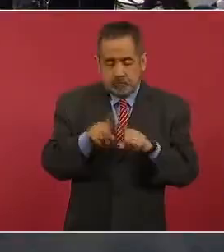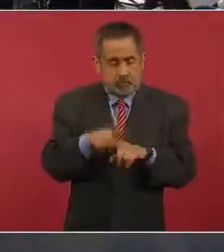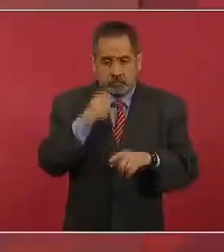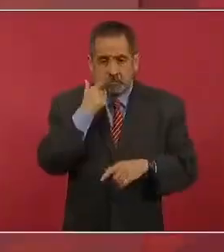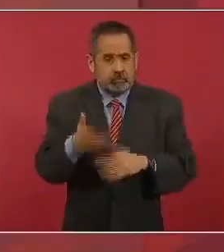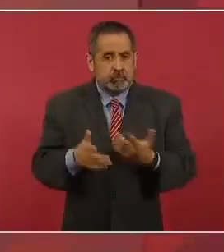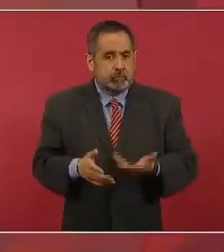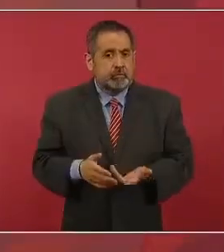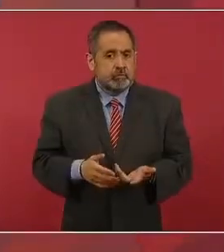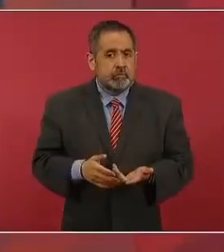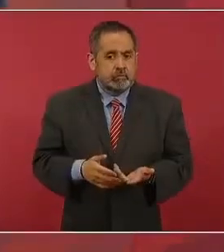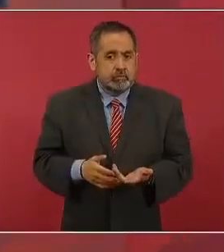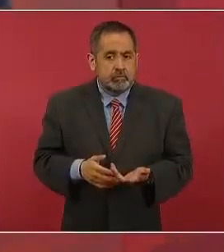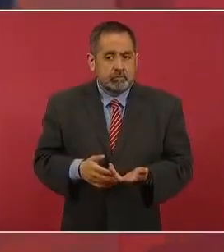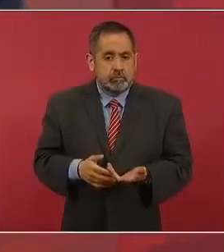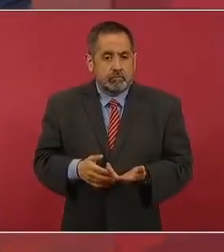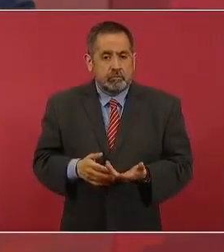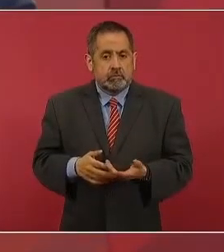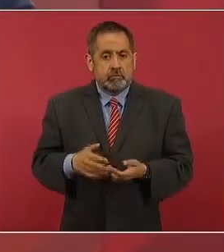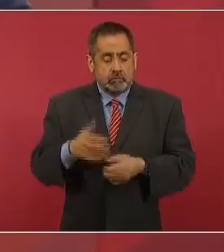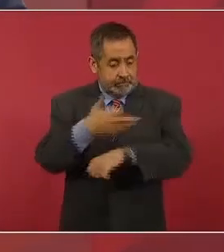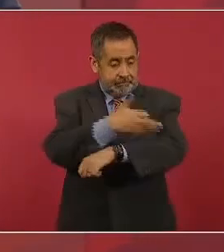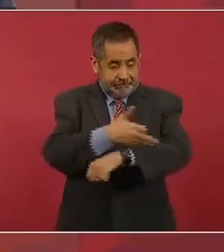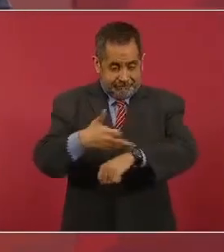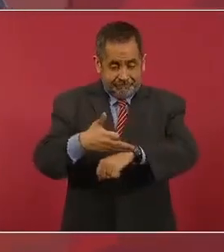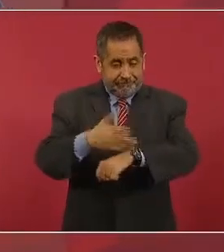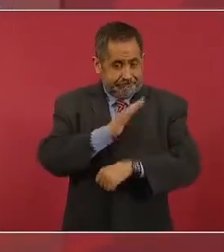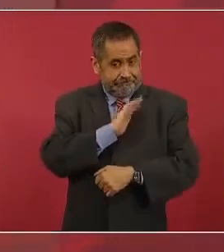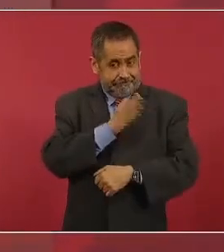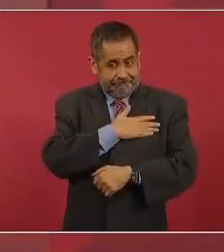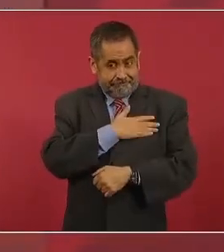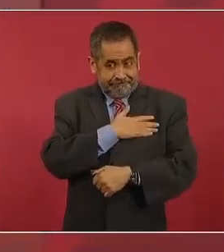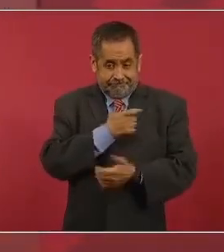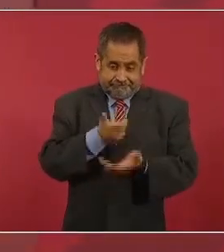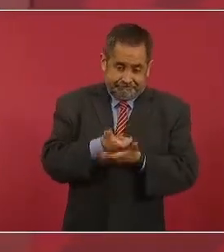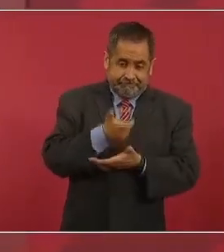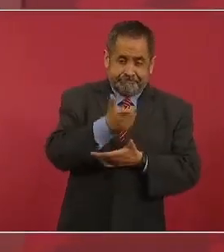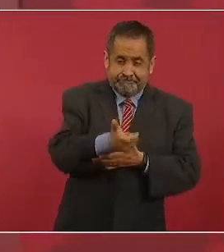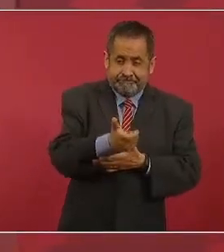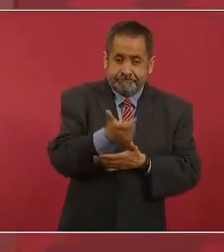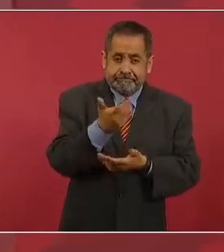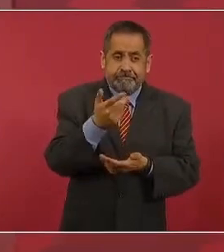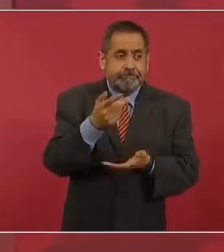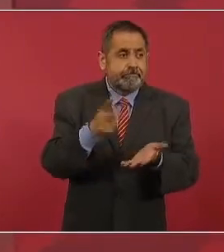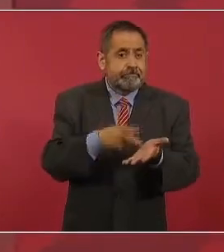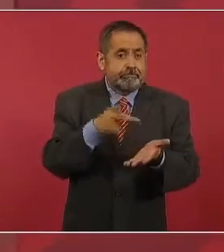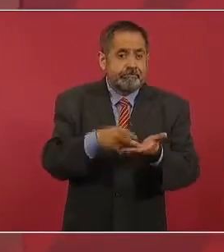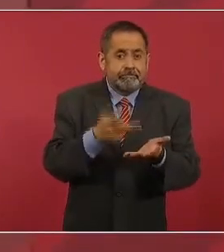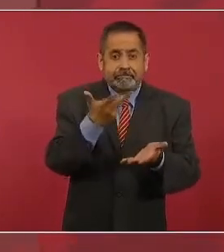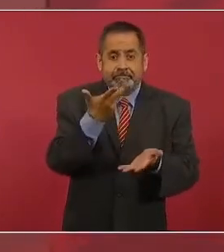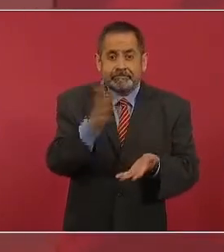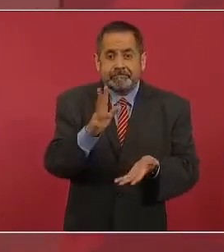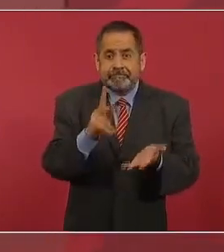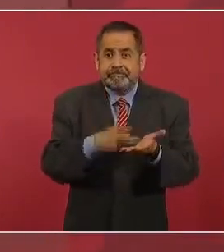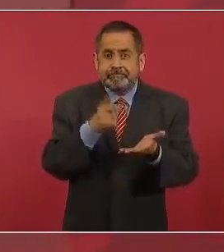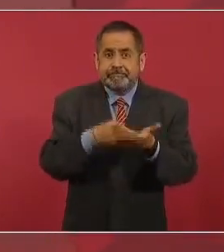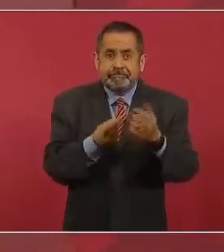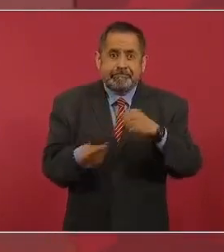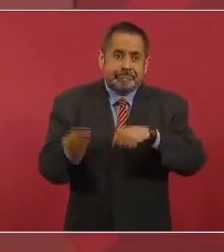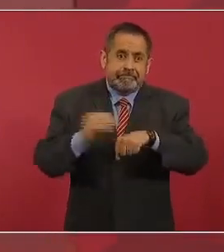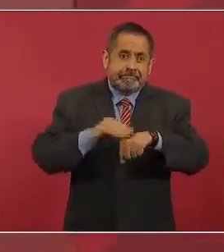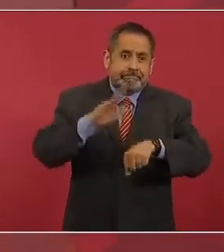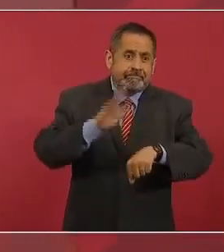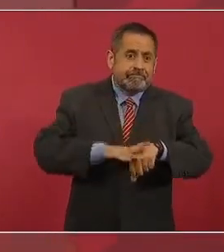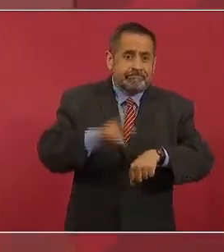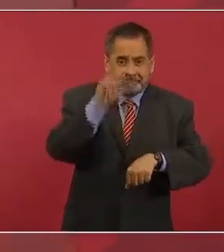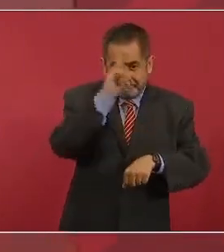Una familia en España paga 10 veces más por la energía eléctrica